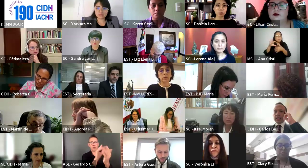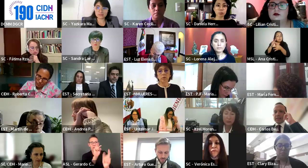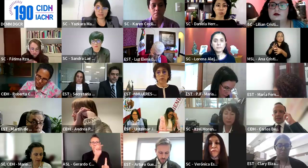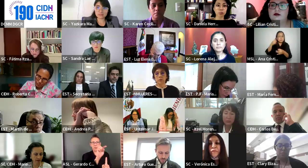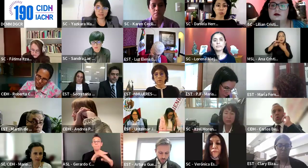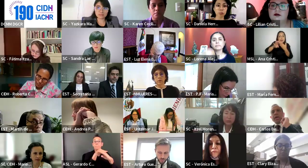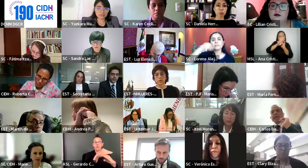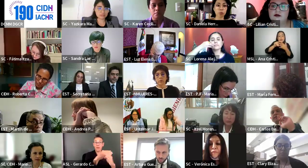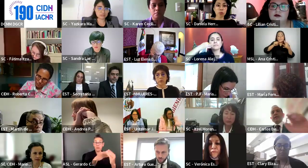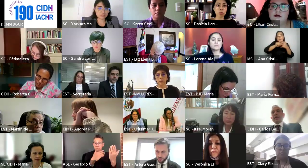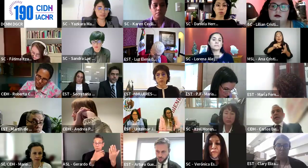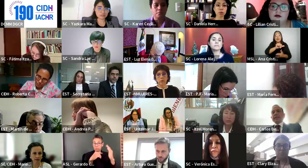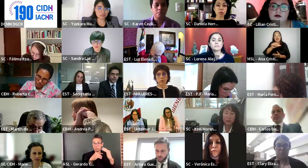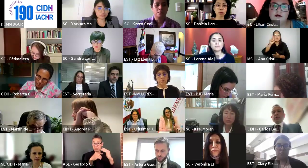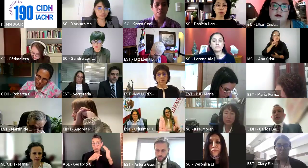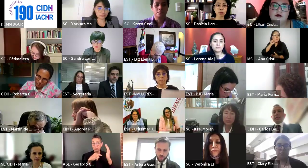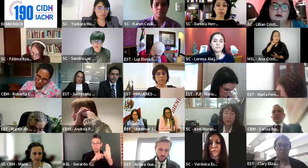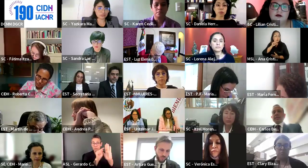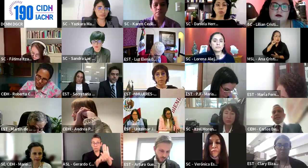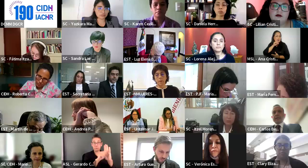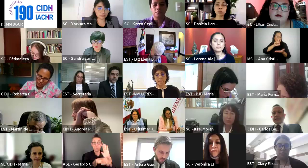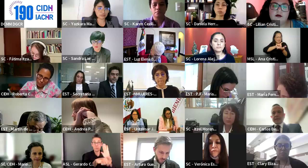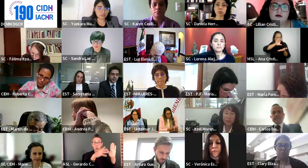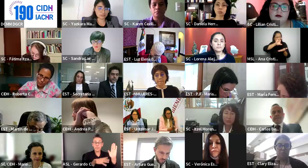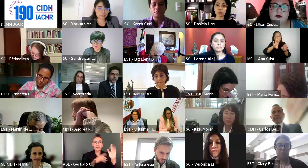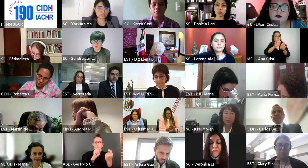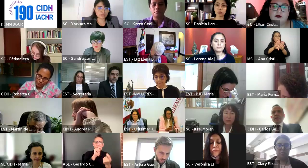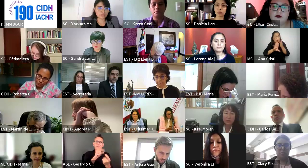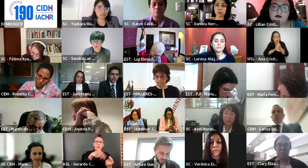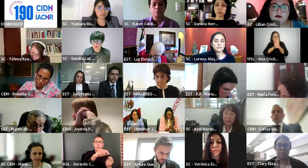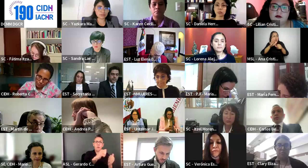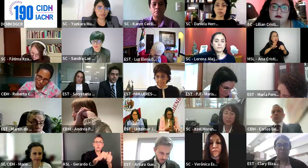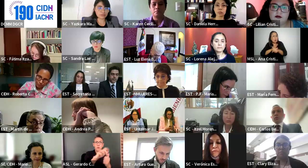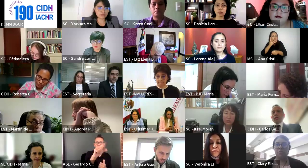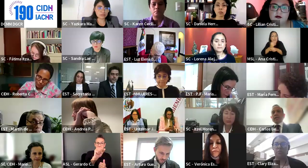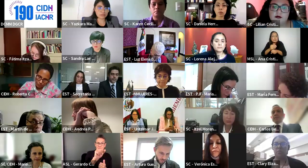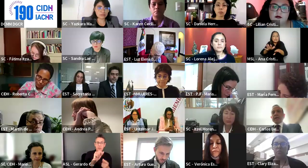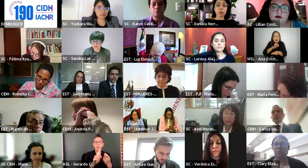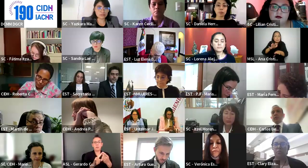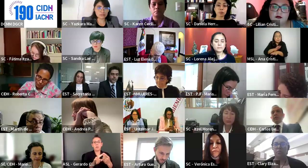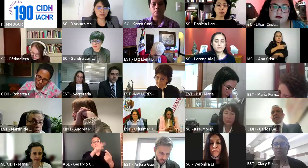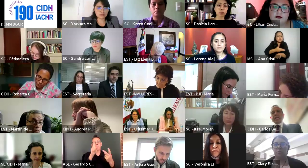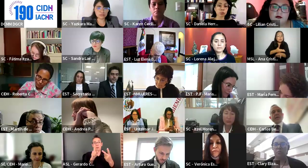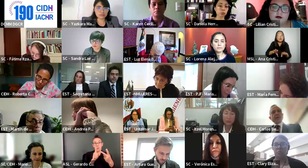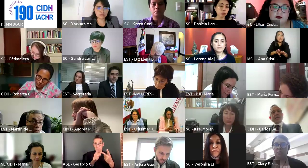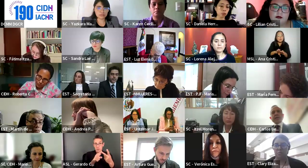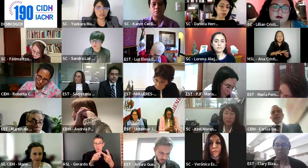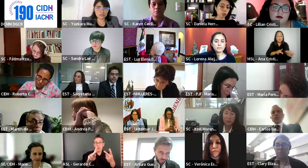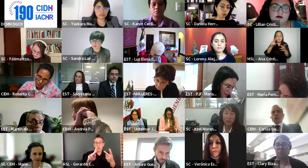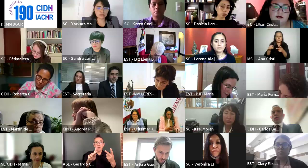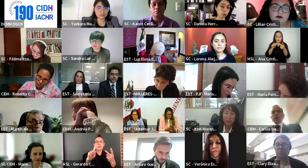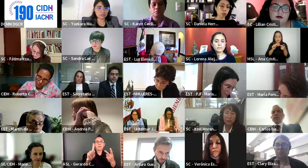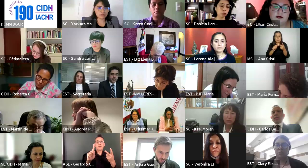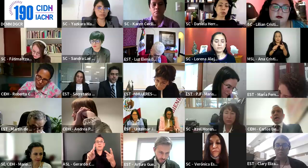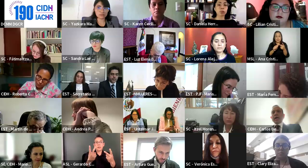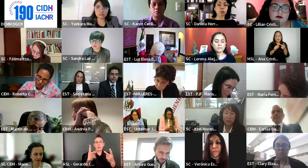femicidio de las mujeres en situación de discapacidad. Un segundo aspecto tiene que ver